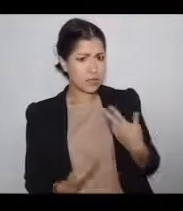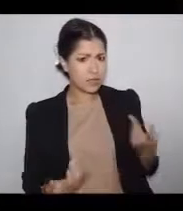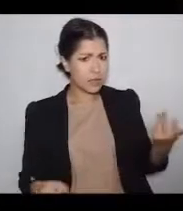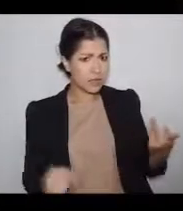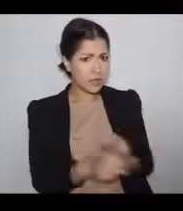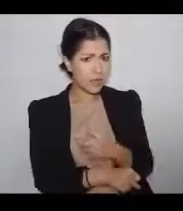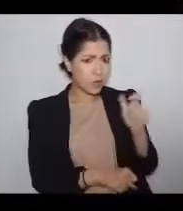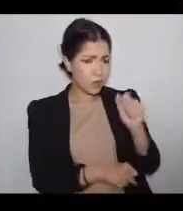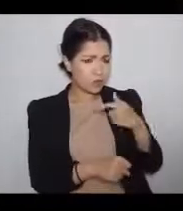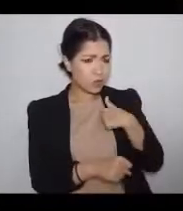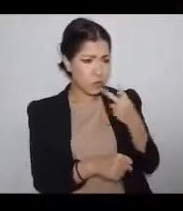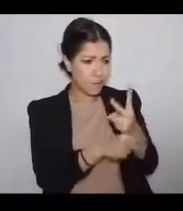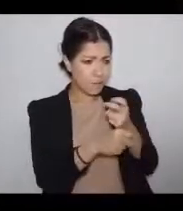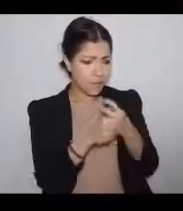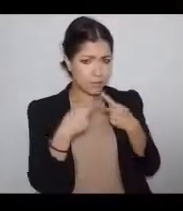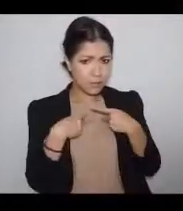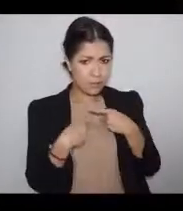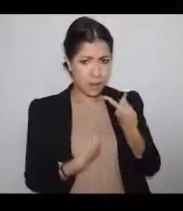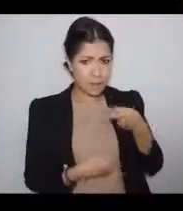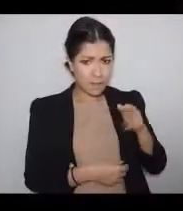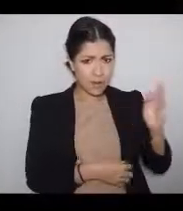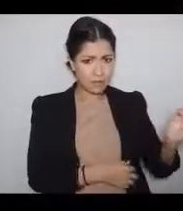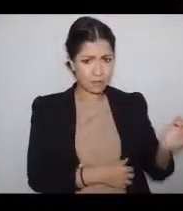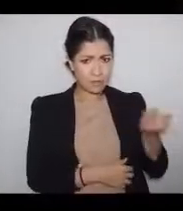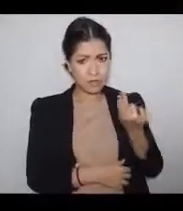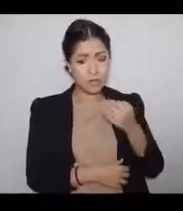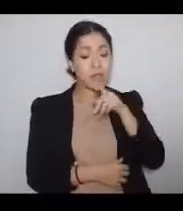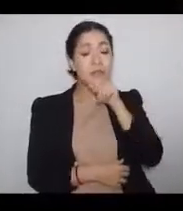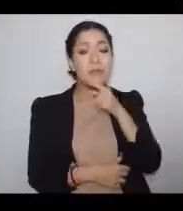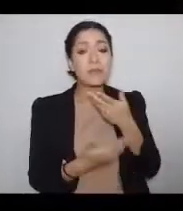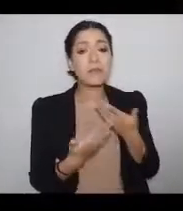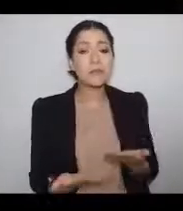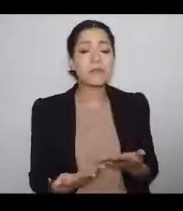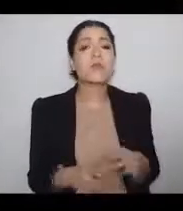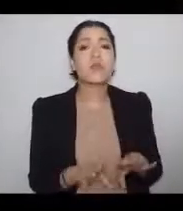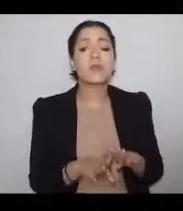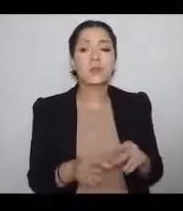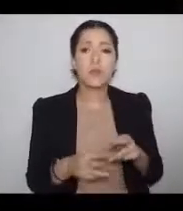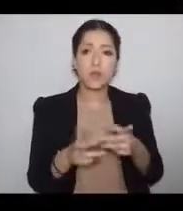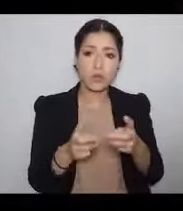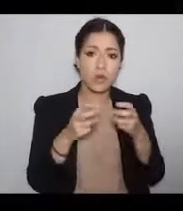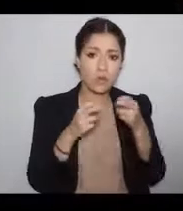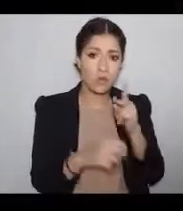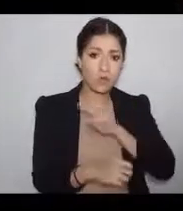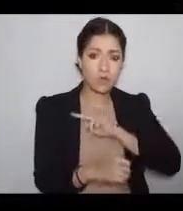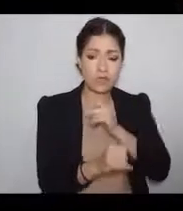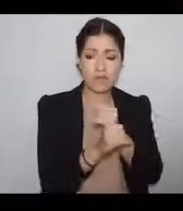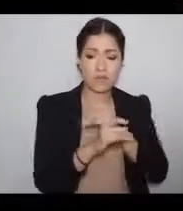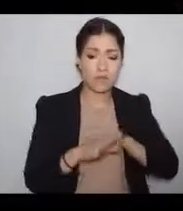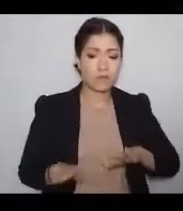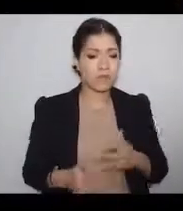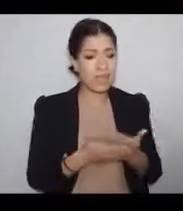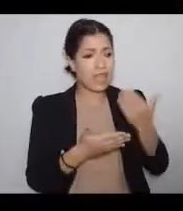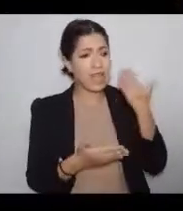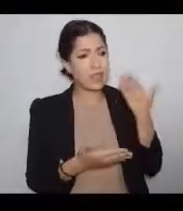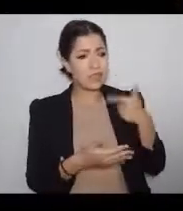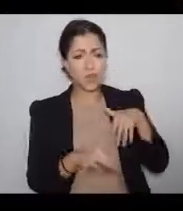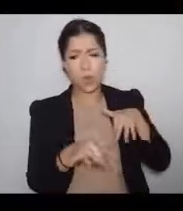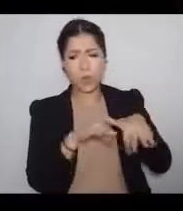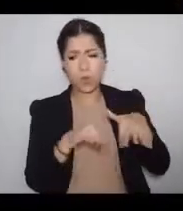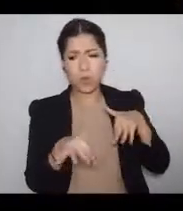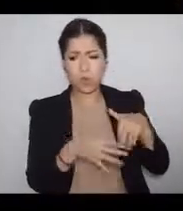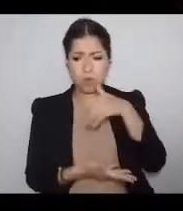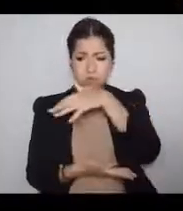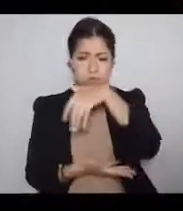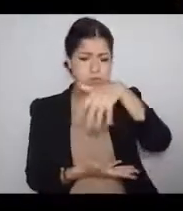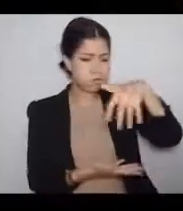traicione. Raimaros Ursus se robó mi sistema del mundo, lo publicó como suyo y tú le